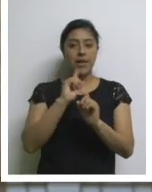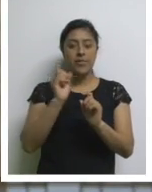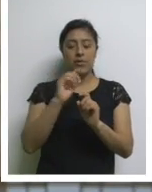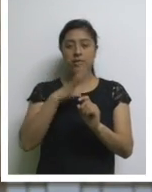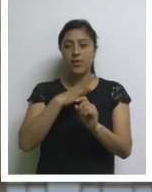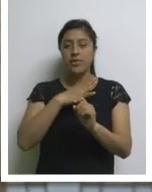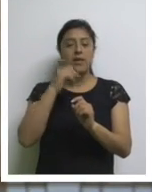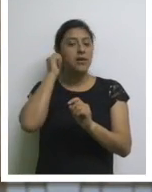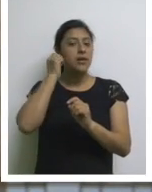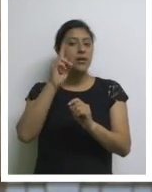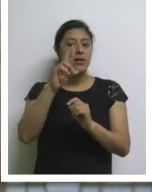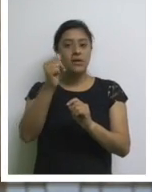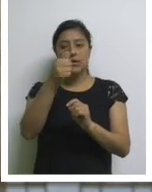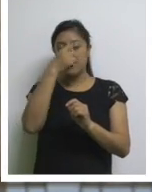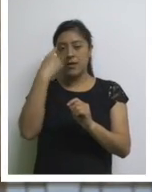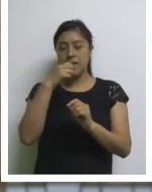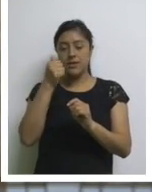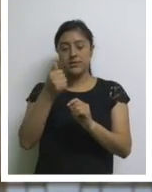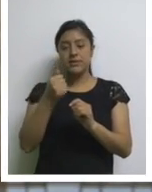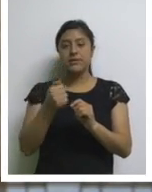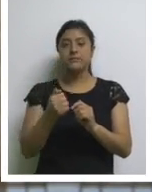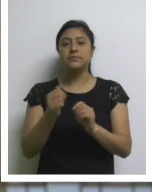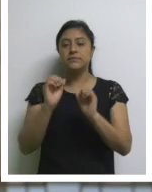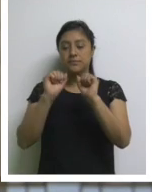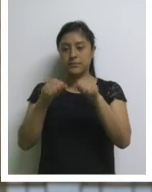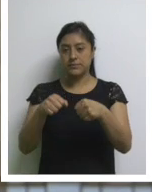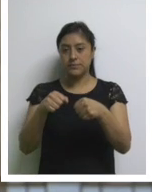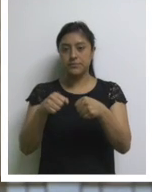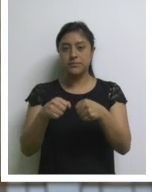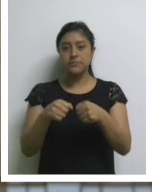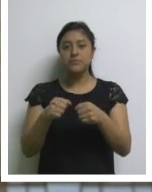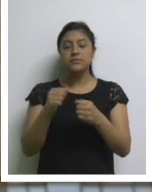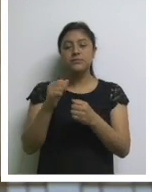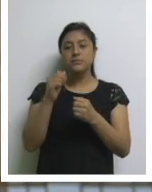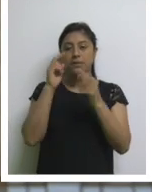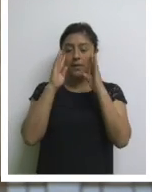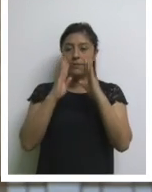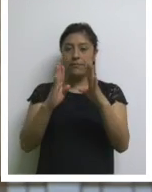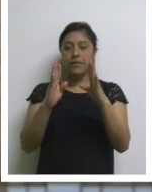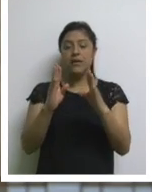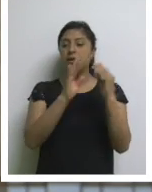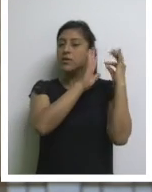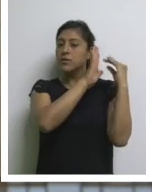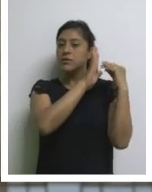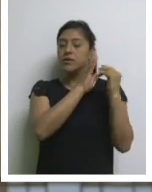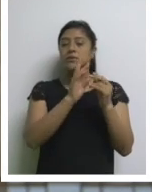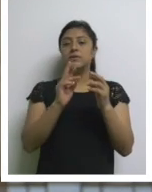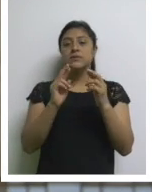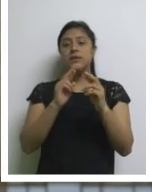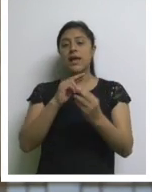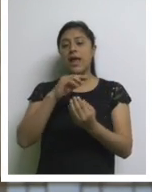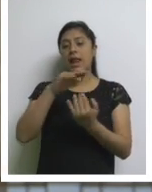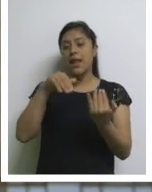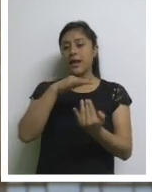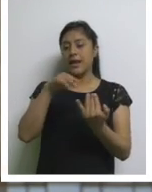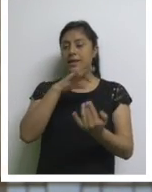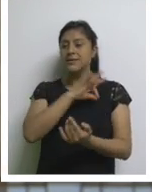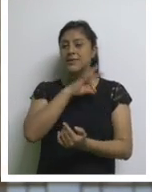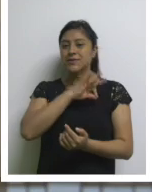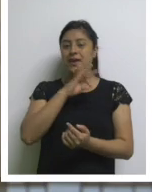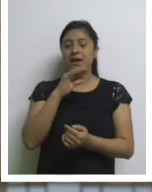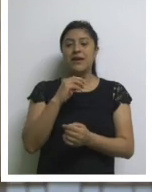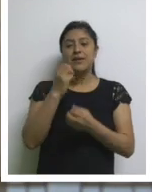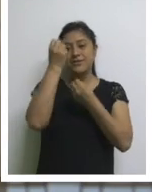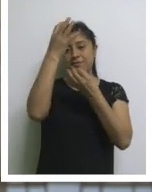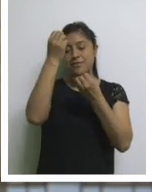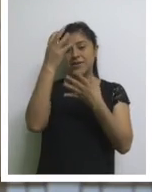toma de datos y la toma de fotografía, el rostro, para evitar lo que ya mencionaba el licenciado Ollas. Estas y otras recomendaciones, pues ustedes las podrán encontrar también en nuestras